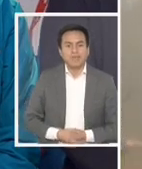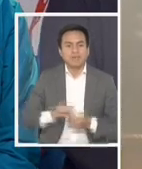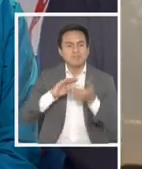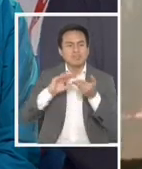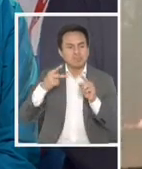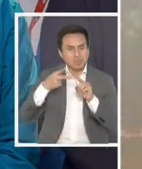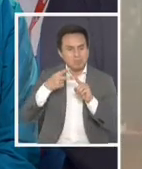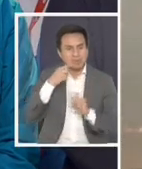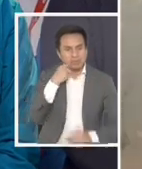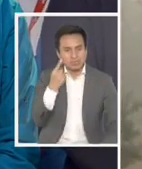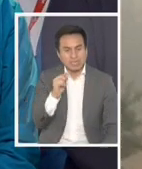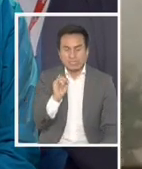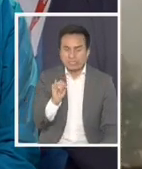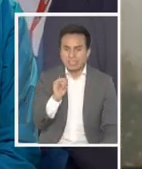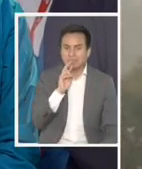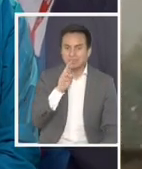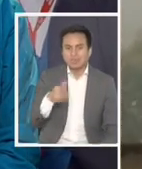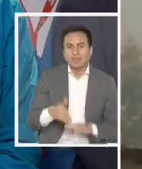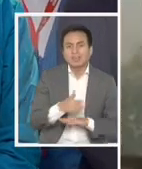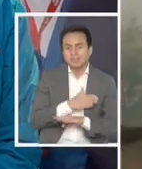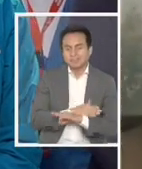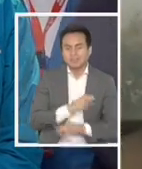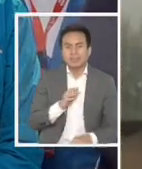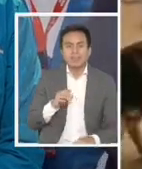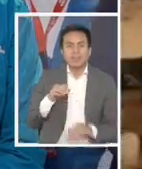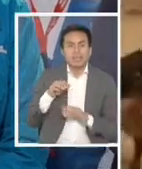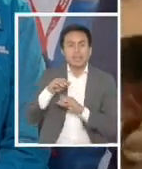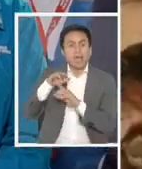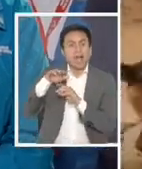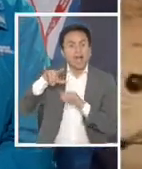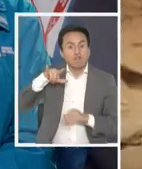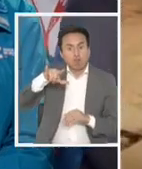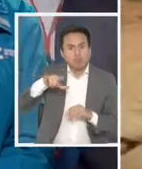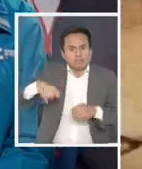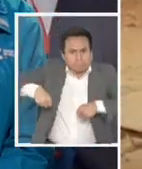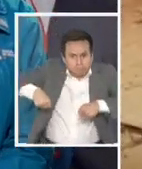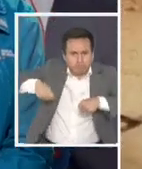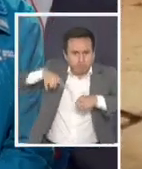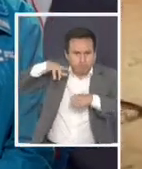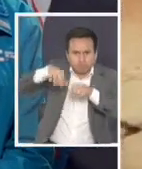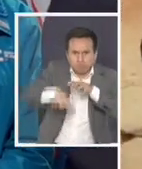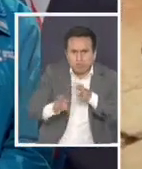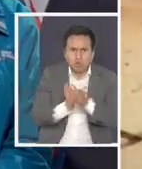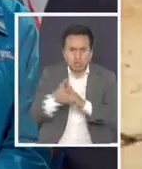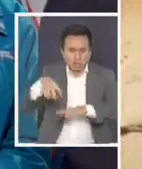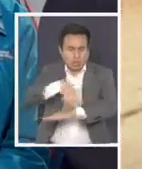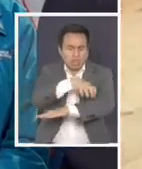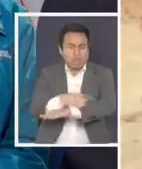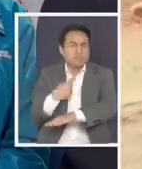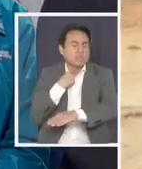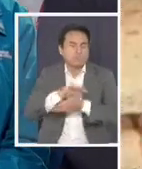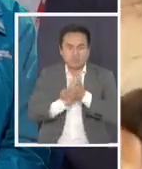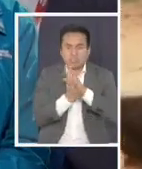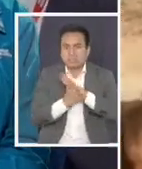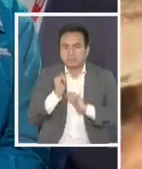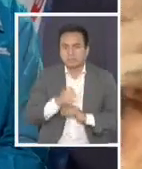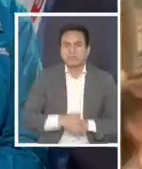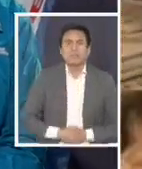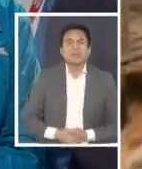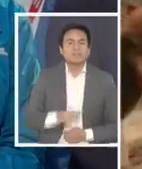perdón a la segunda pregunta sí lo había respondido anteriormente en tanker si va a estar funcionando y operativo para todas las regiones afectadas